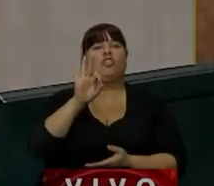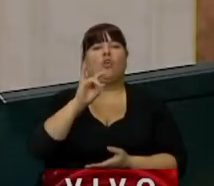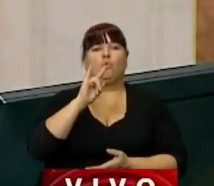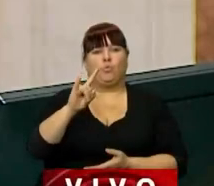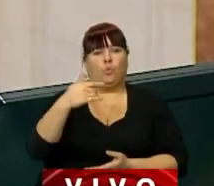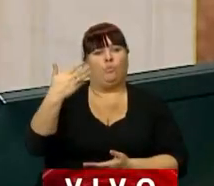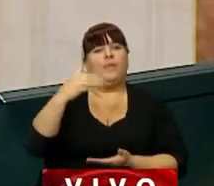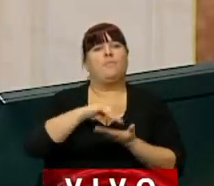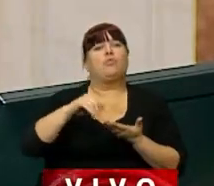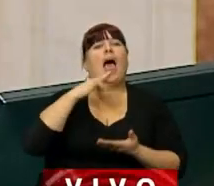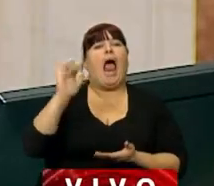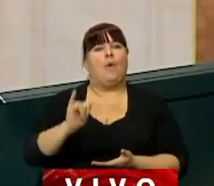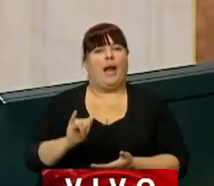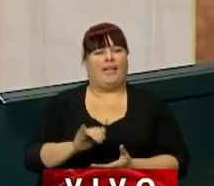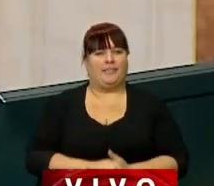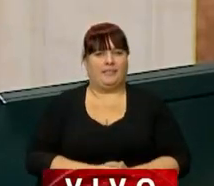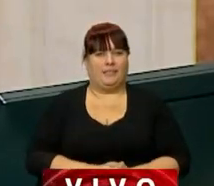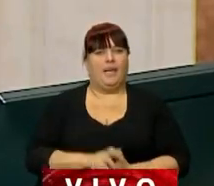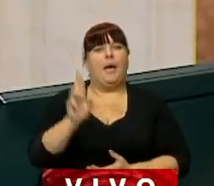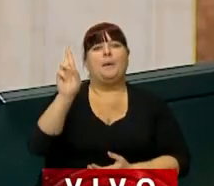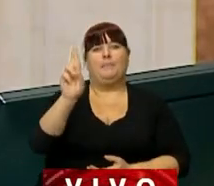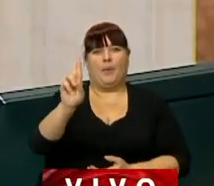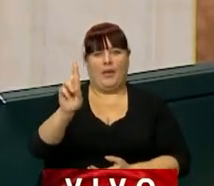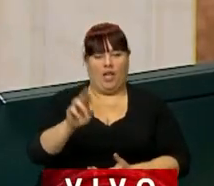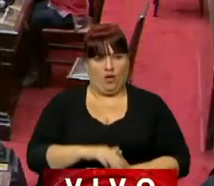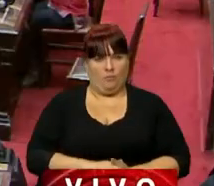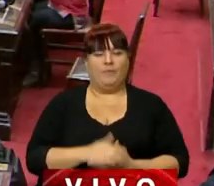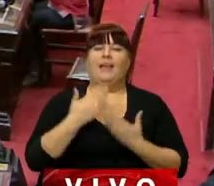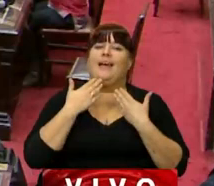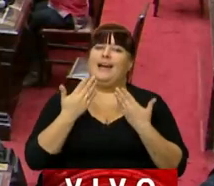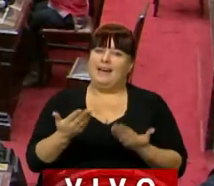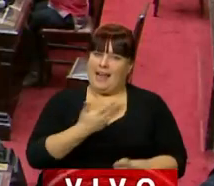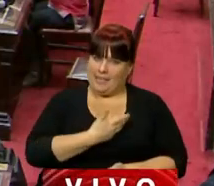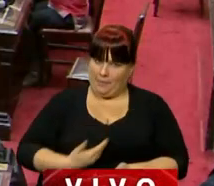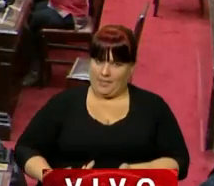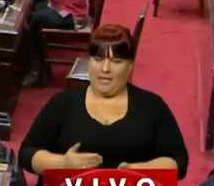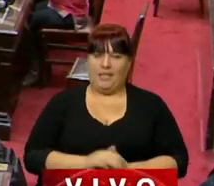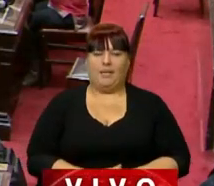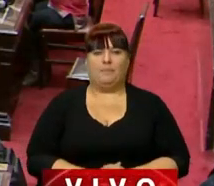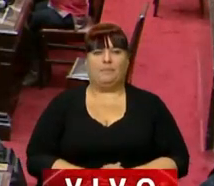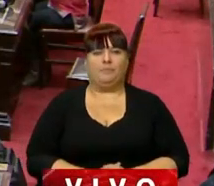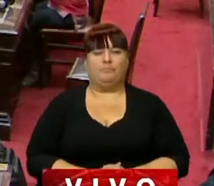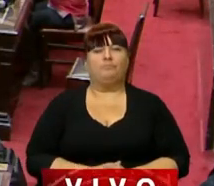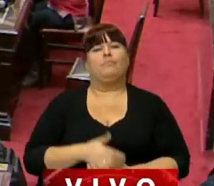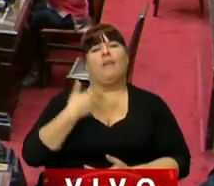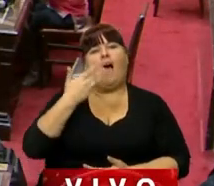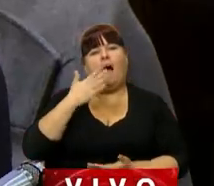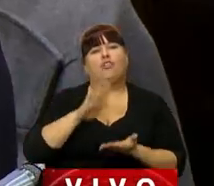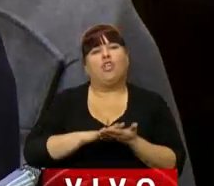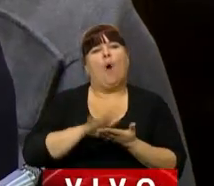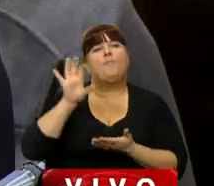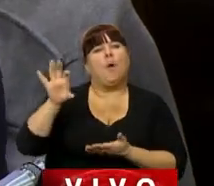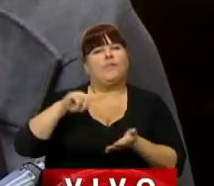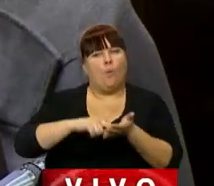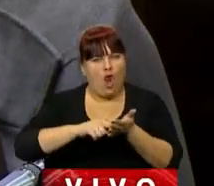En el uso de la palabra el diputado Álvarez, para una cuestión de privilegio. Gracias, gracias, presidente. Ya se ha hablado mucho de la